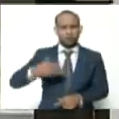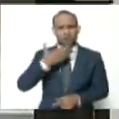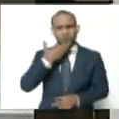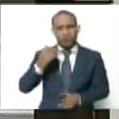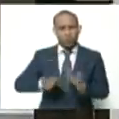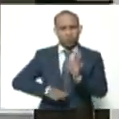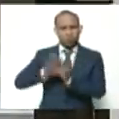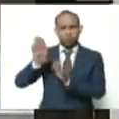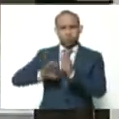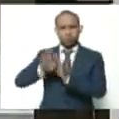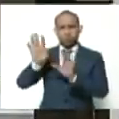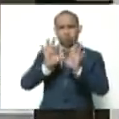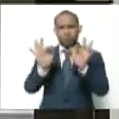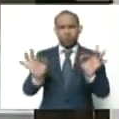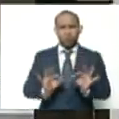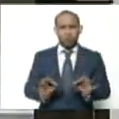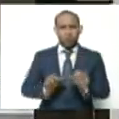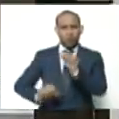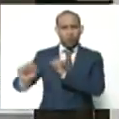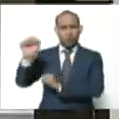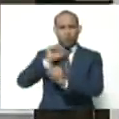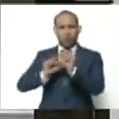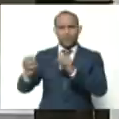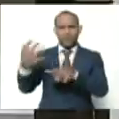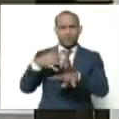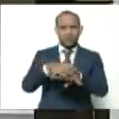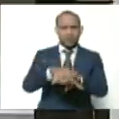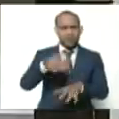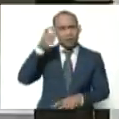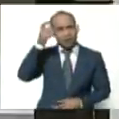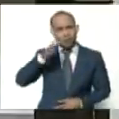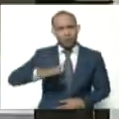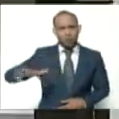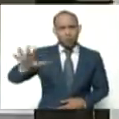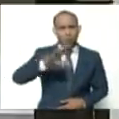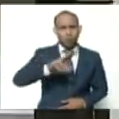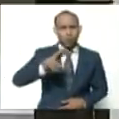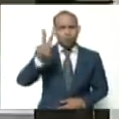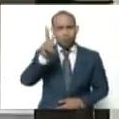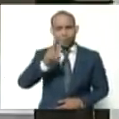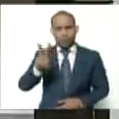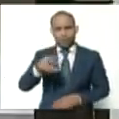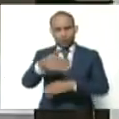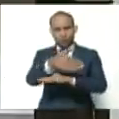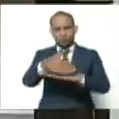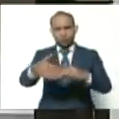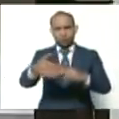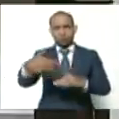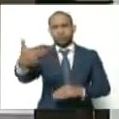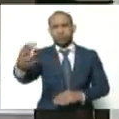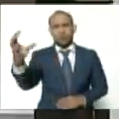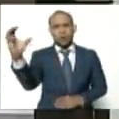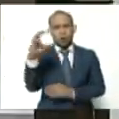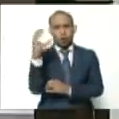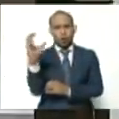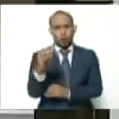los mecanismos de defensa integral del pueblo que vive en la frontera y del territorio nacional.